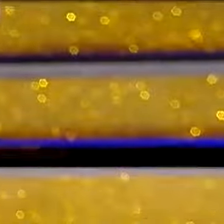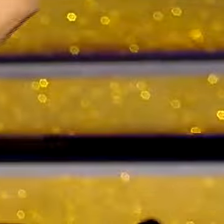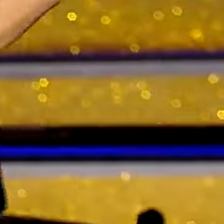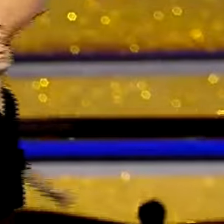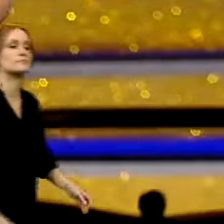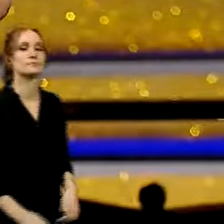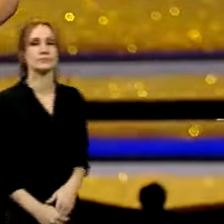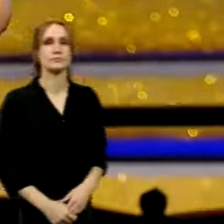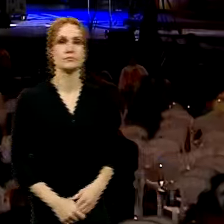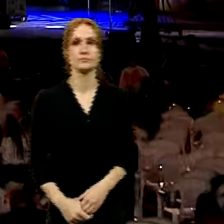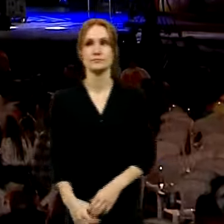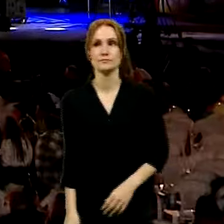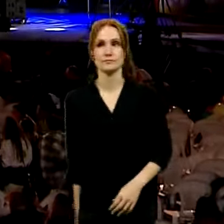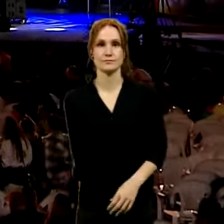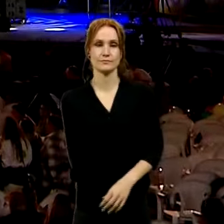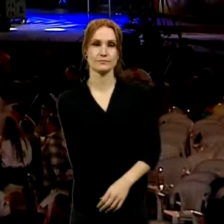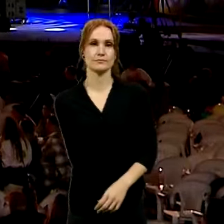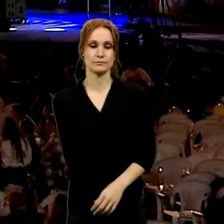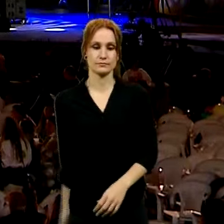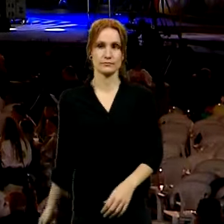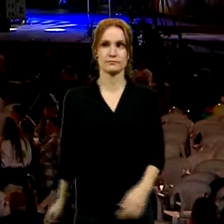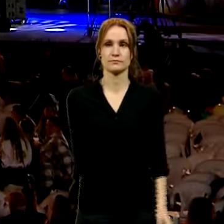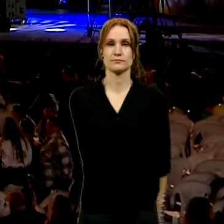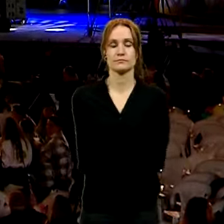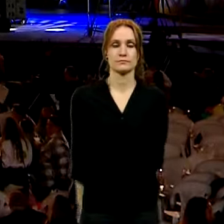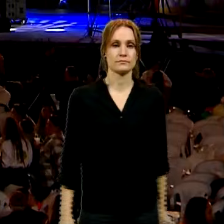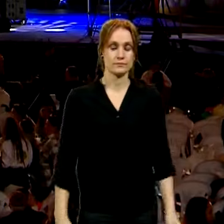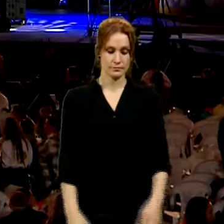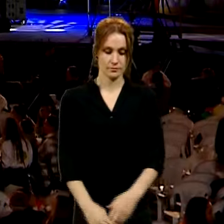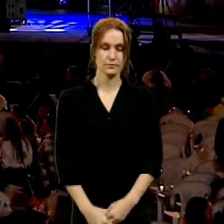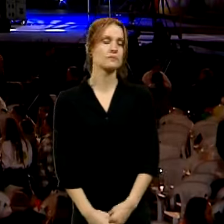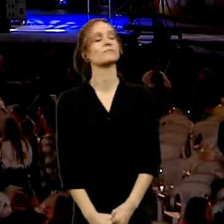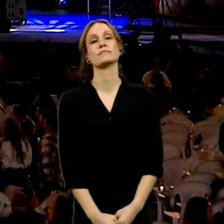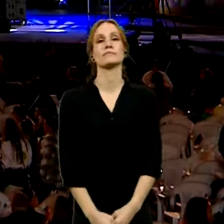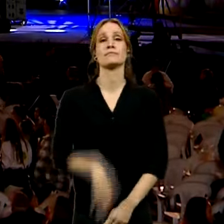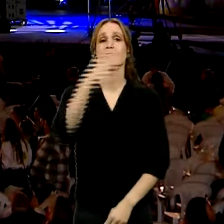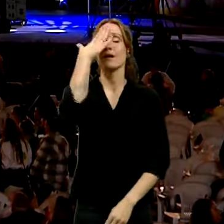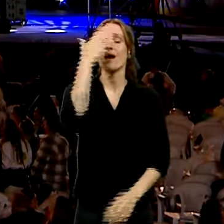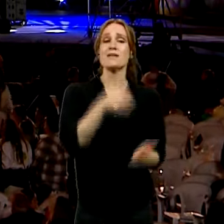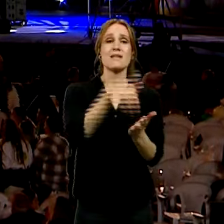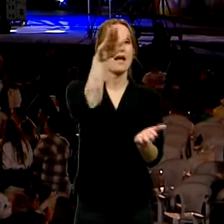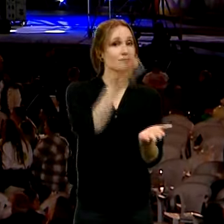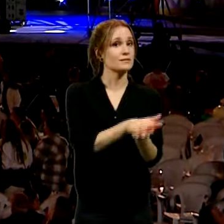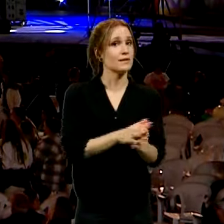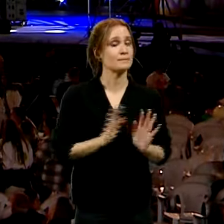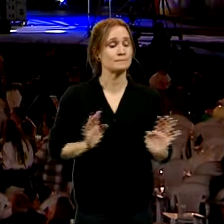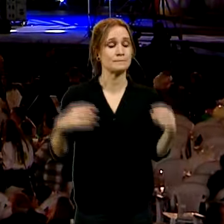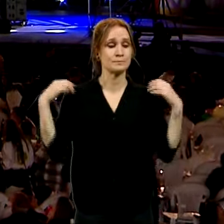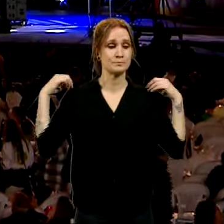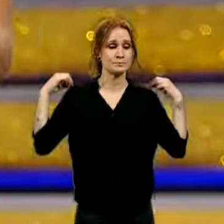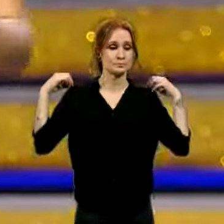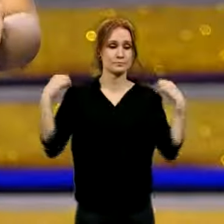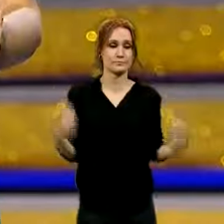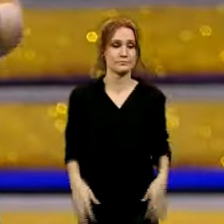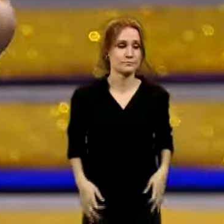allá. A ver. Hay el acta. Hay el acta. Puedes empezar a leer tú. Empiezo a leerme. ¿A ti te gusta